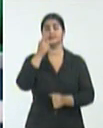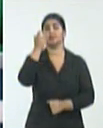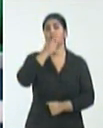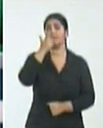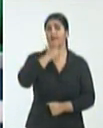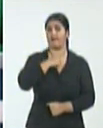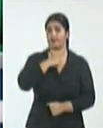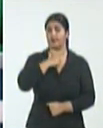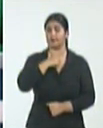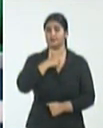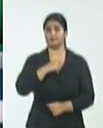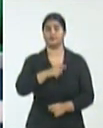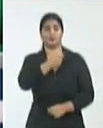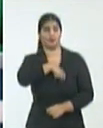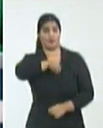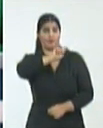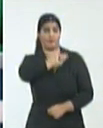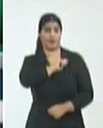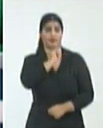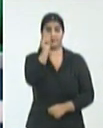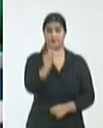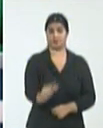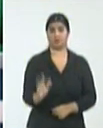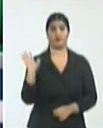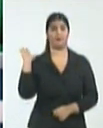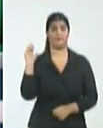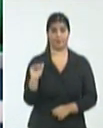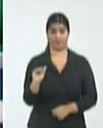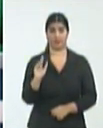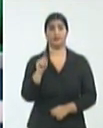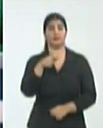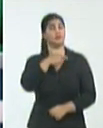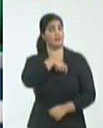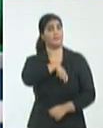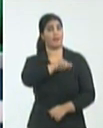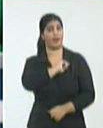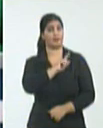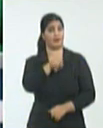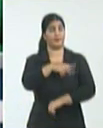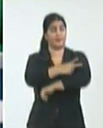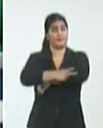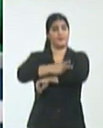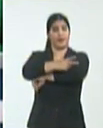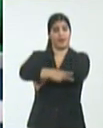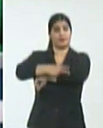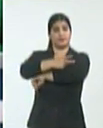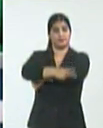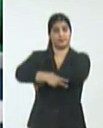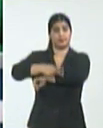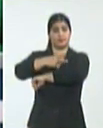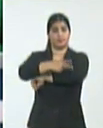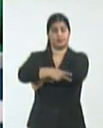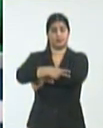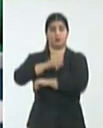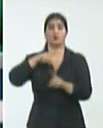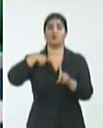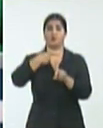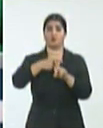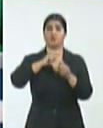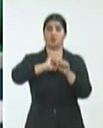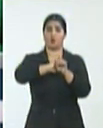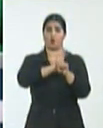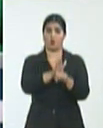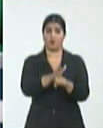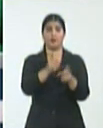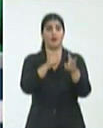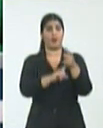el español importado de España que ya me referí anteriormente y que se diagnosticó en la provincia